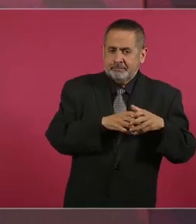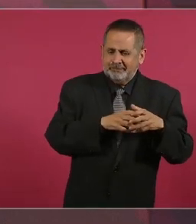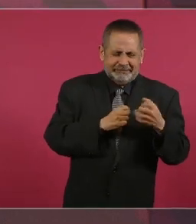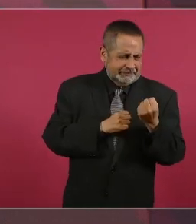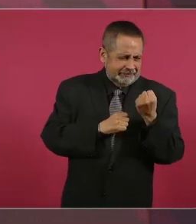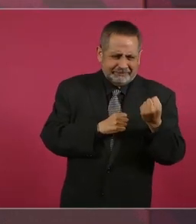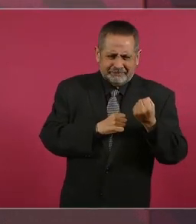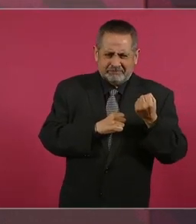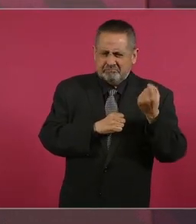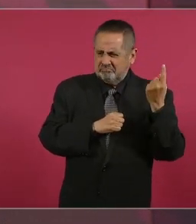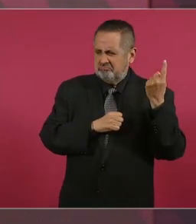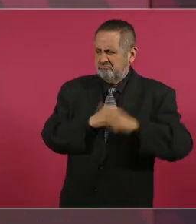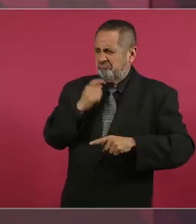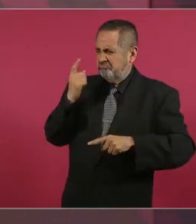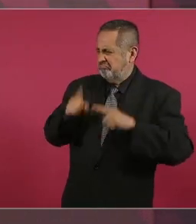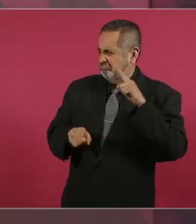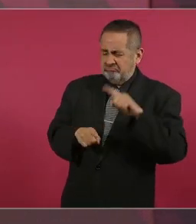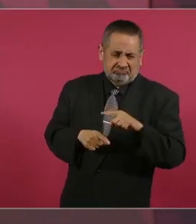ultra autoritarios,